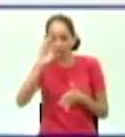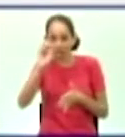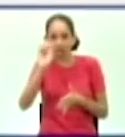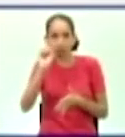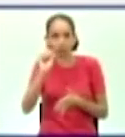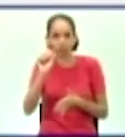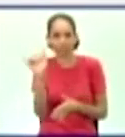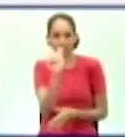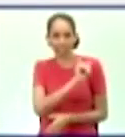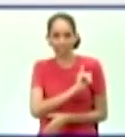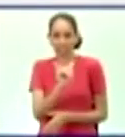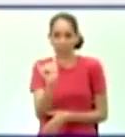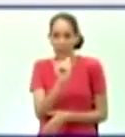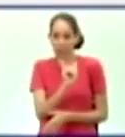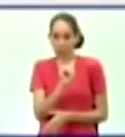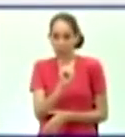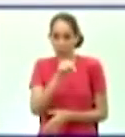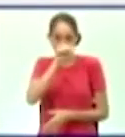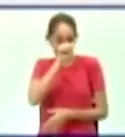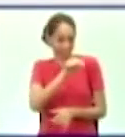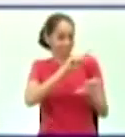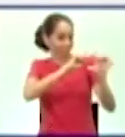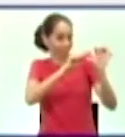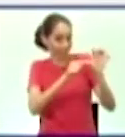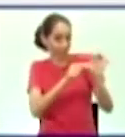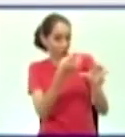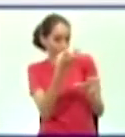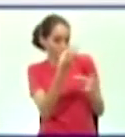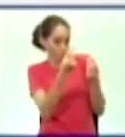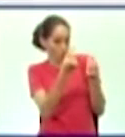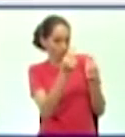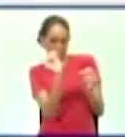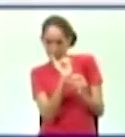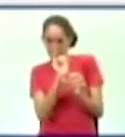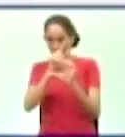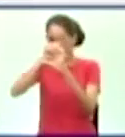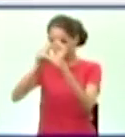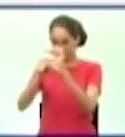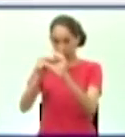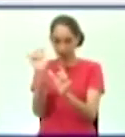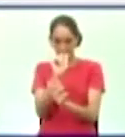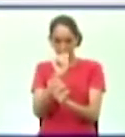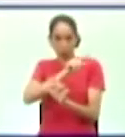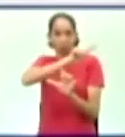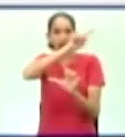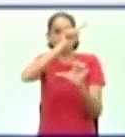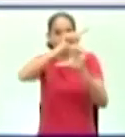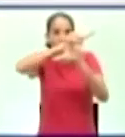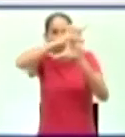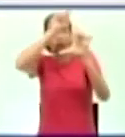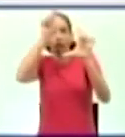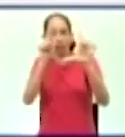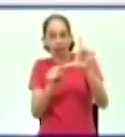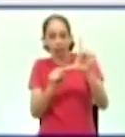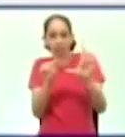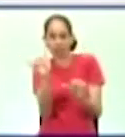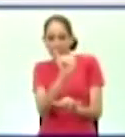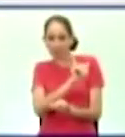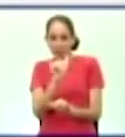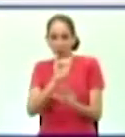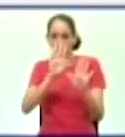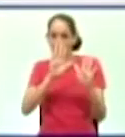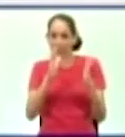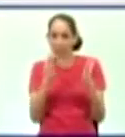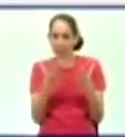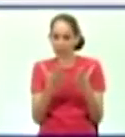supuesto, a la amplitud de estos ángulos centrales. Pero cuando tenemos 2 ángulos centrales donde uno tiene